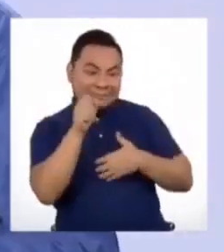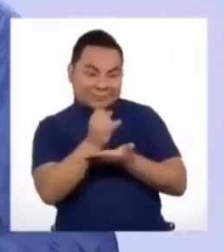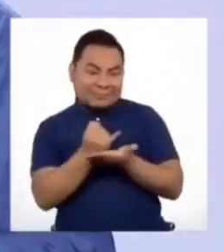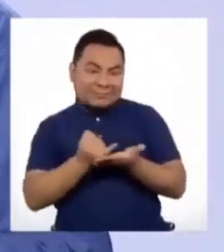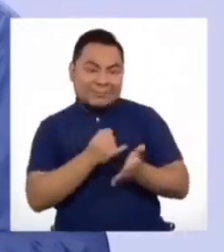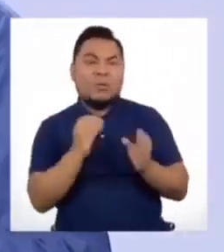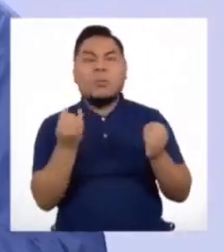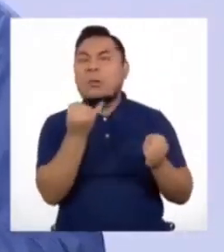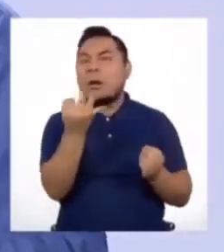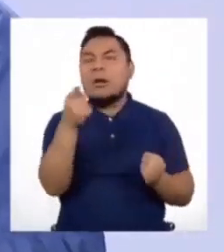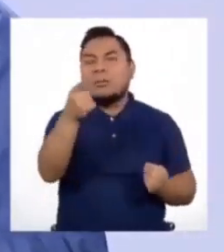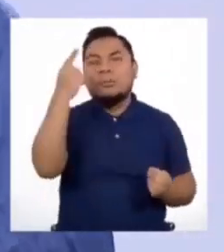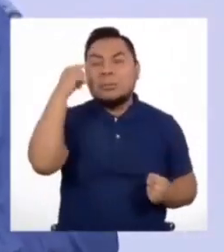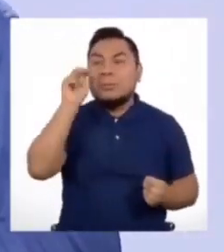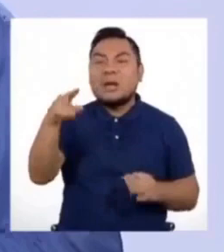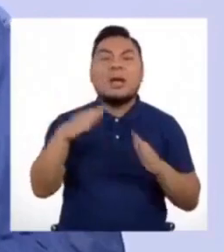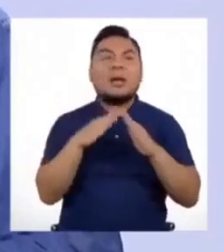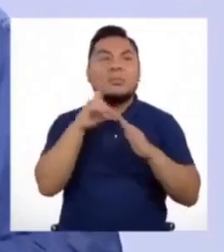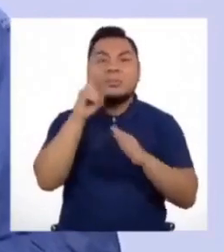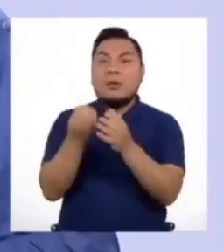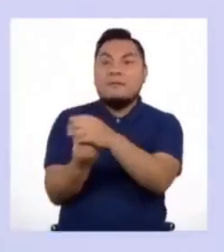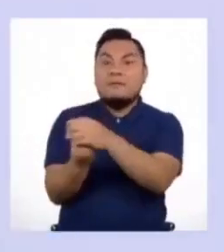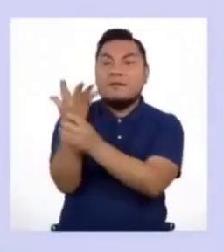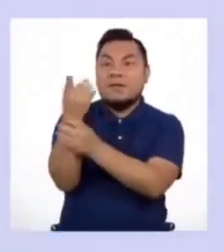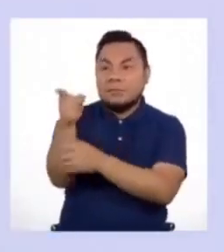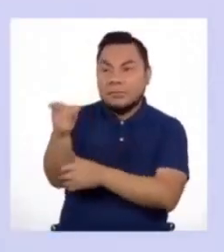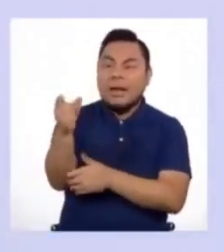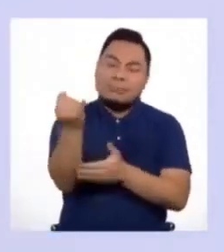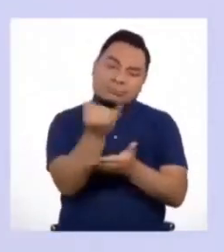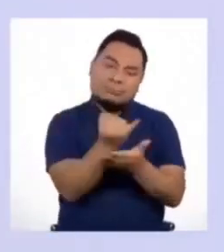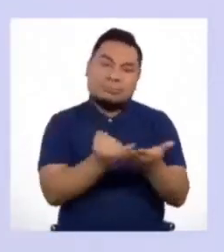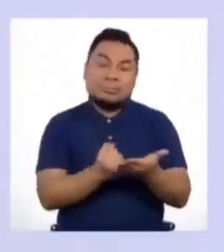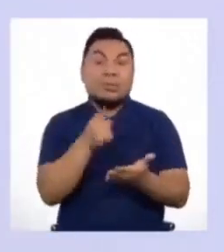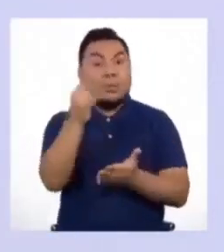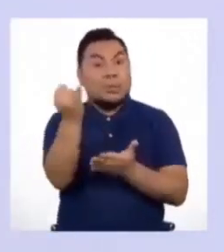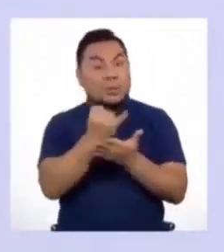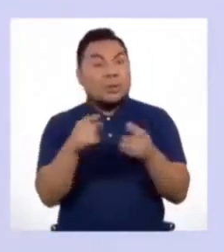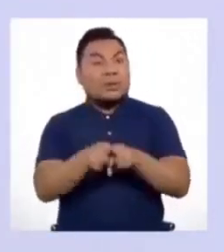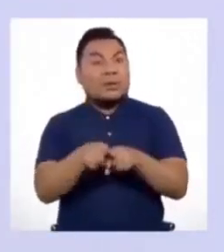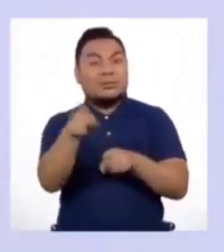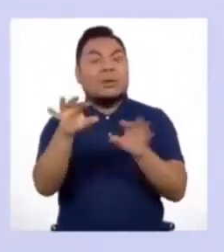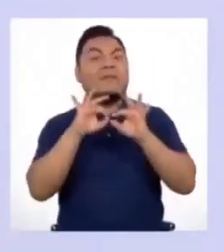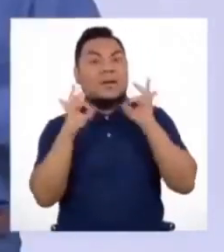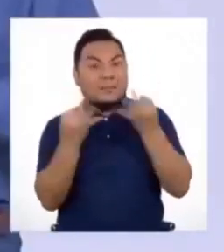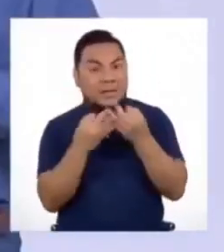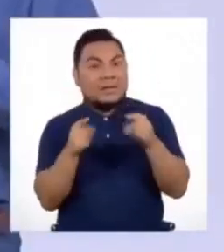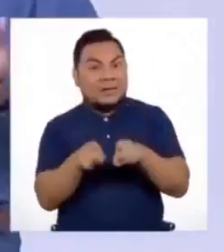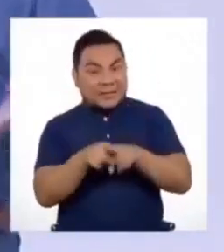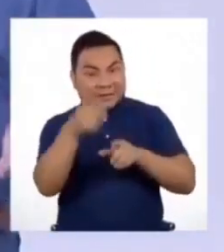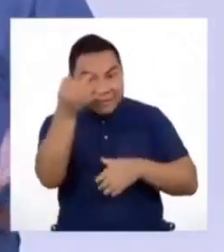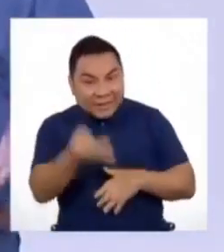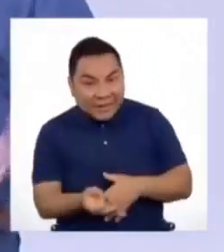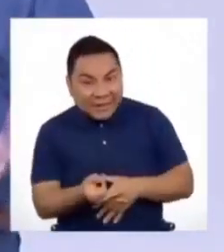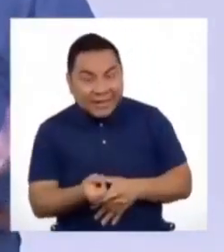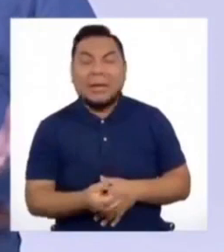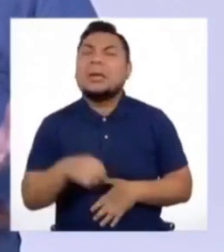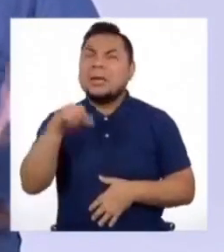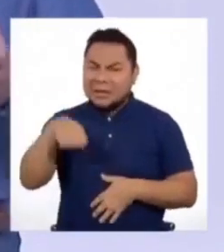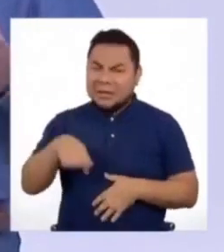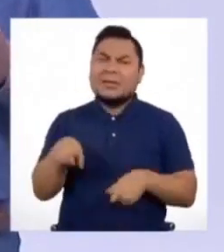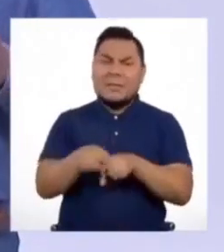algo que puedas ver en casa como un florero. También podrían dibujar a alguien de su familia, ¿verdad, profe? Claro que sí,